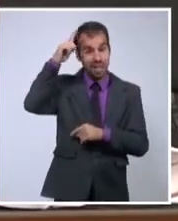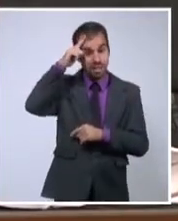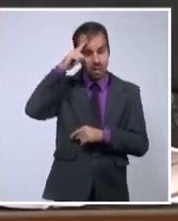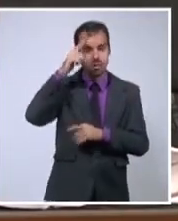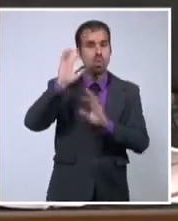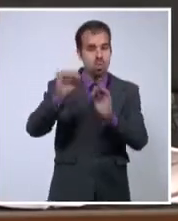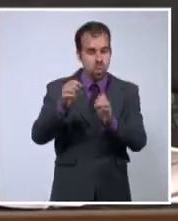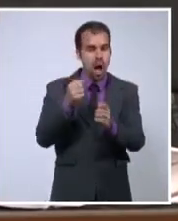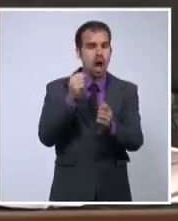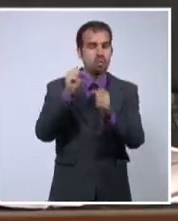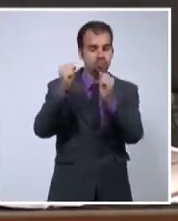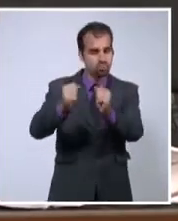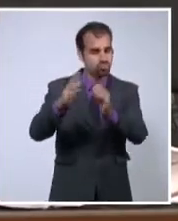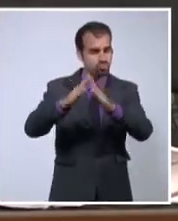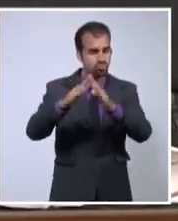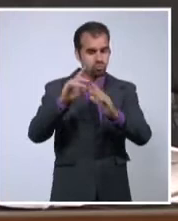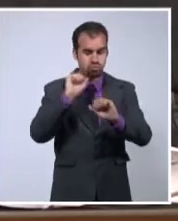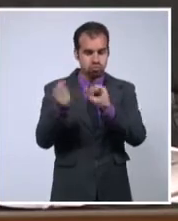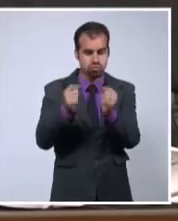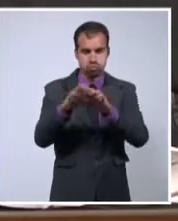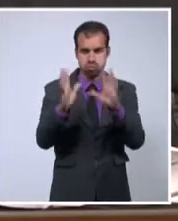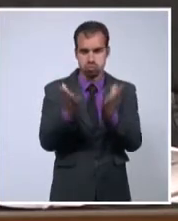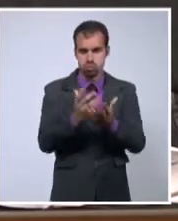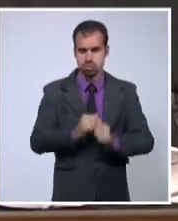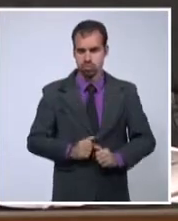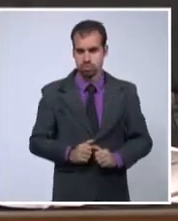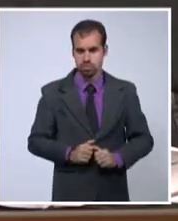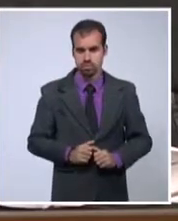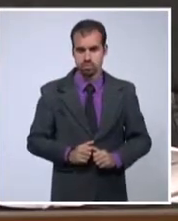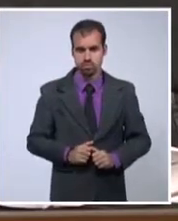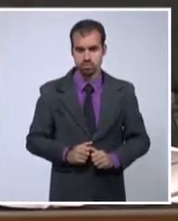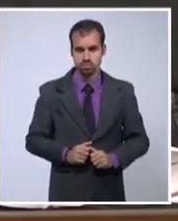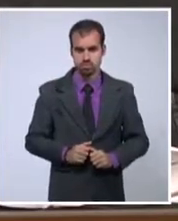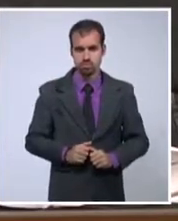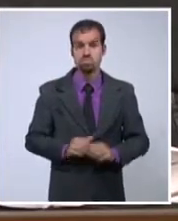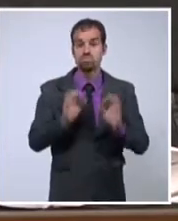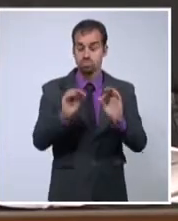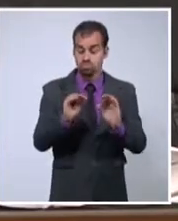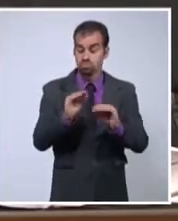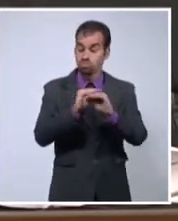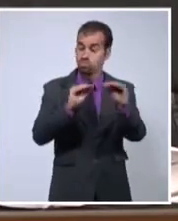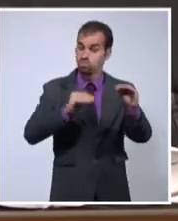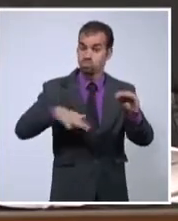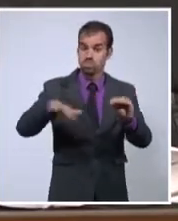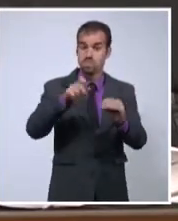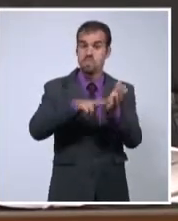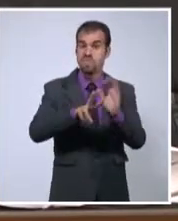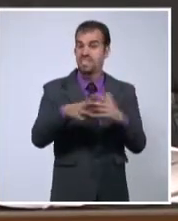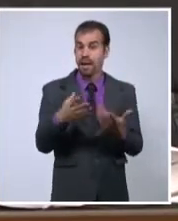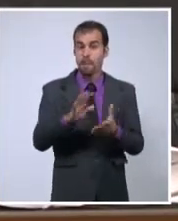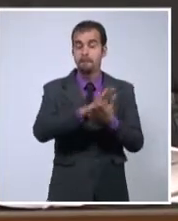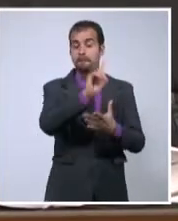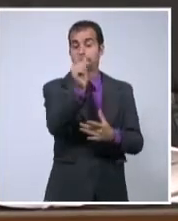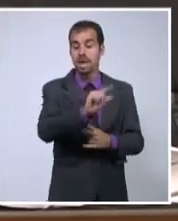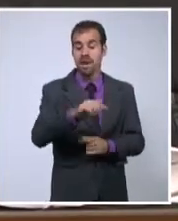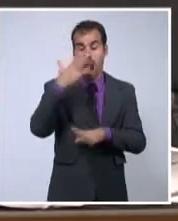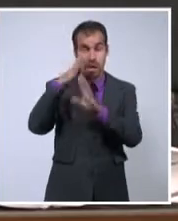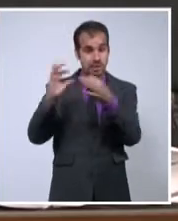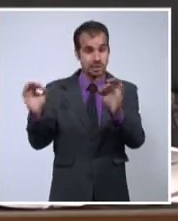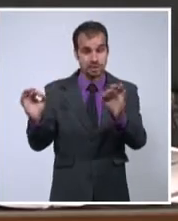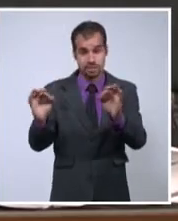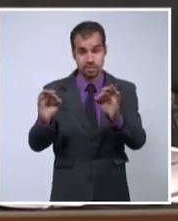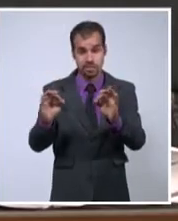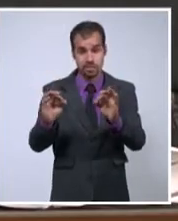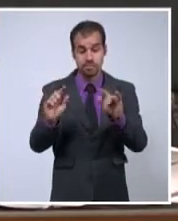De igual manera, se realiza alerta epidemiológica a la provincia de Mayabeque y Artemisa teniendo en